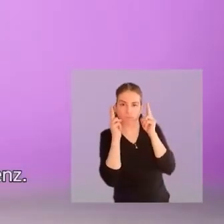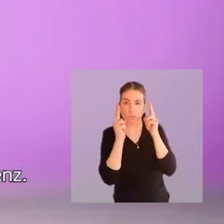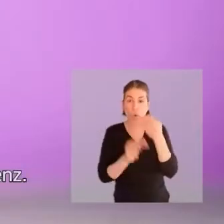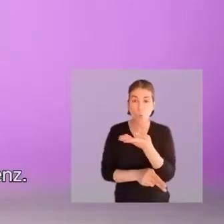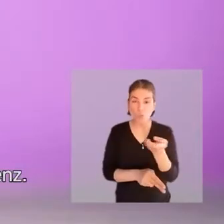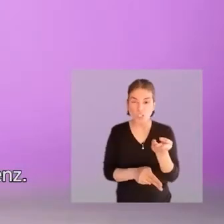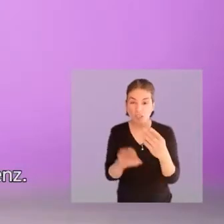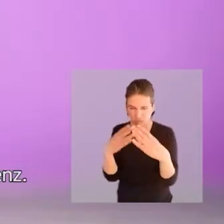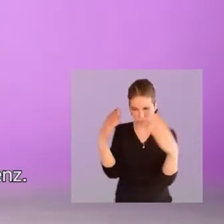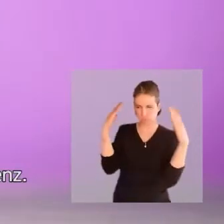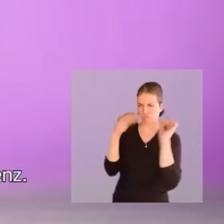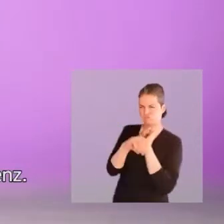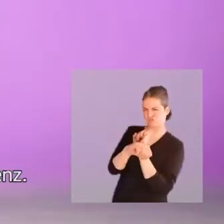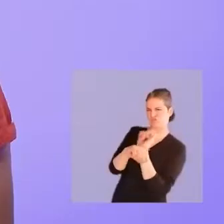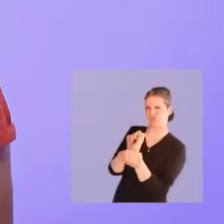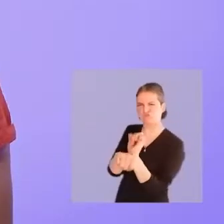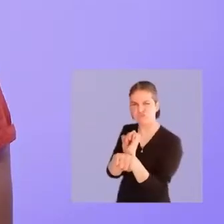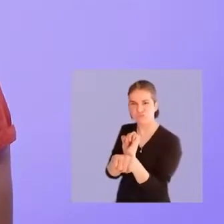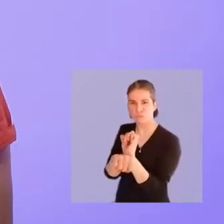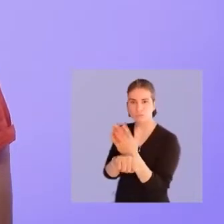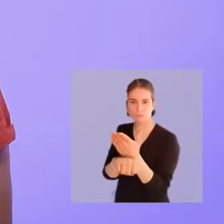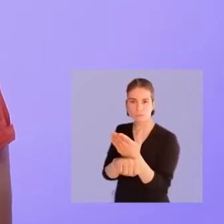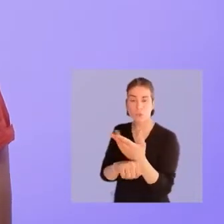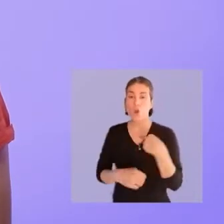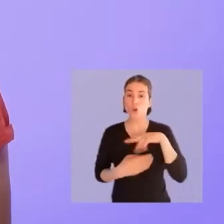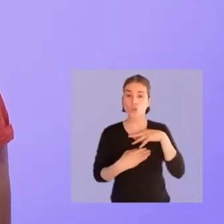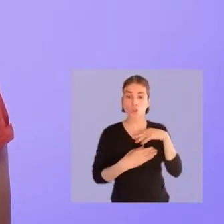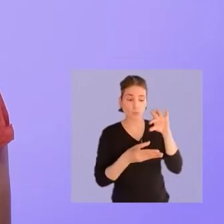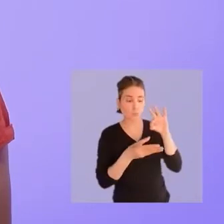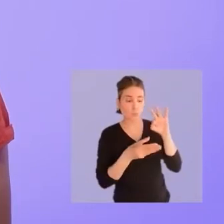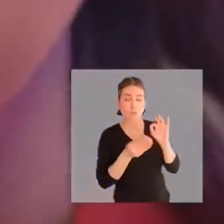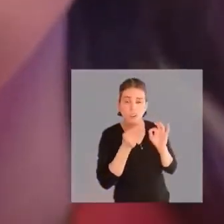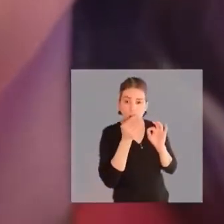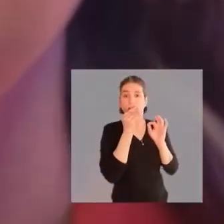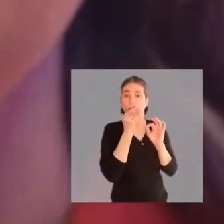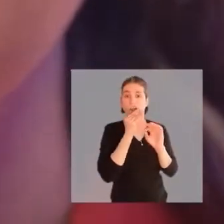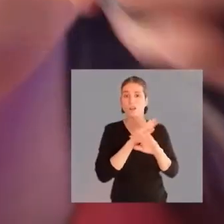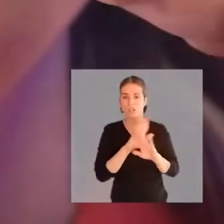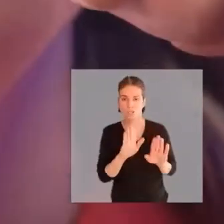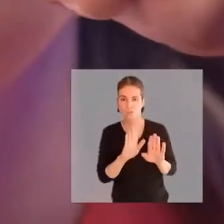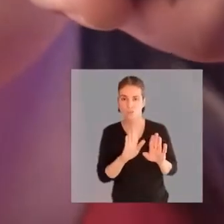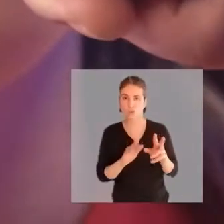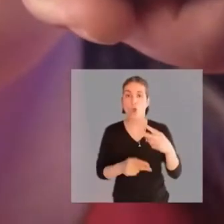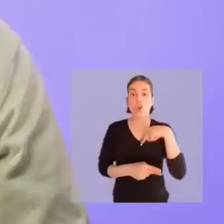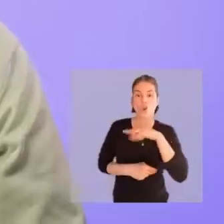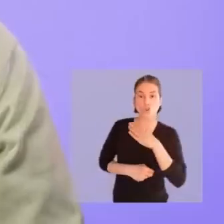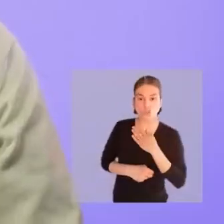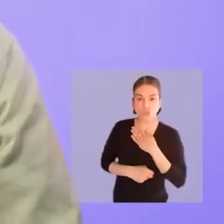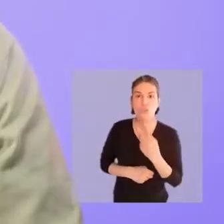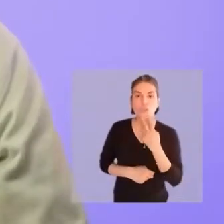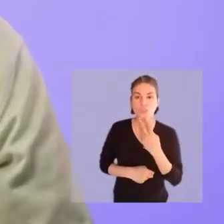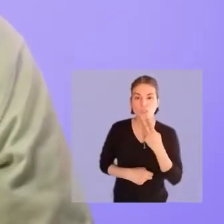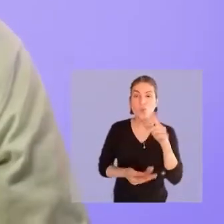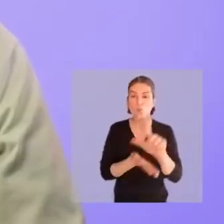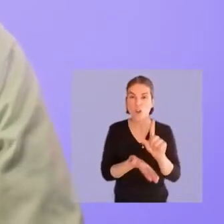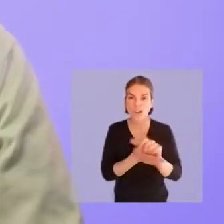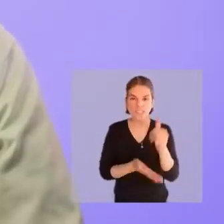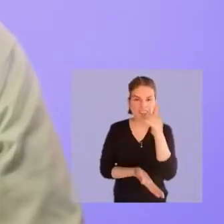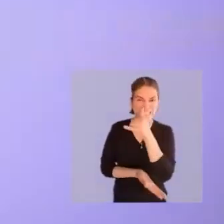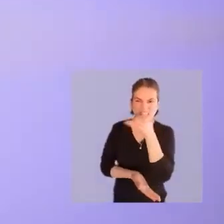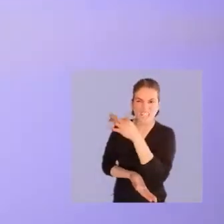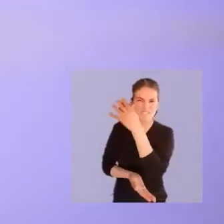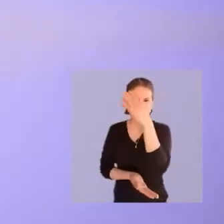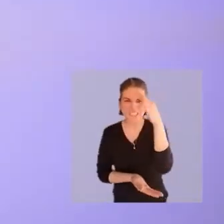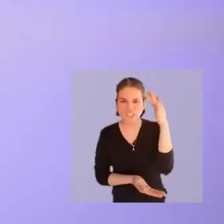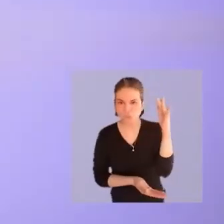ustedes llegan en sus Mercedes-Benz. Somos quienes nos pegamos los dientes con la gotita. Somos los que vivimos en